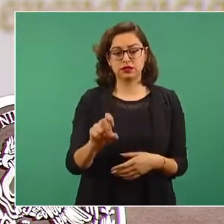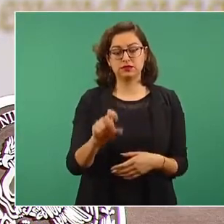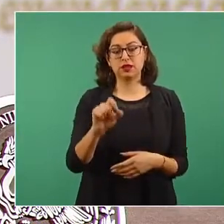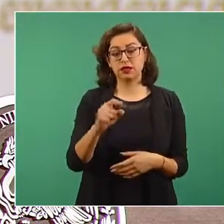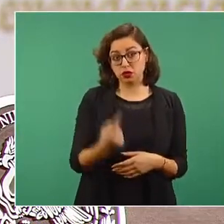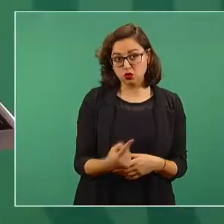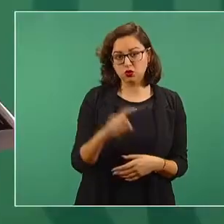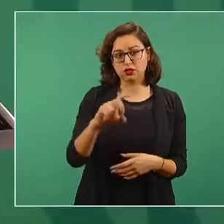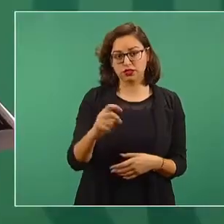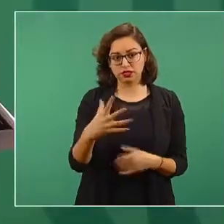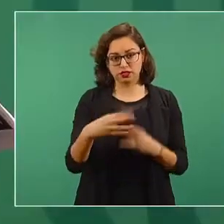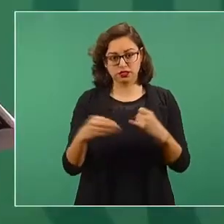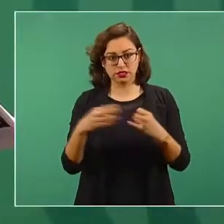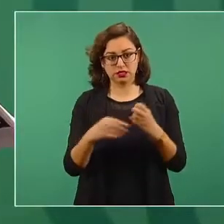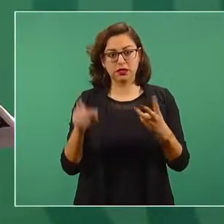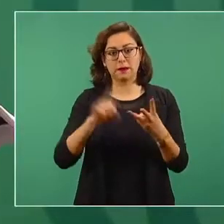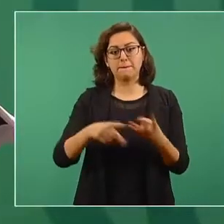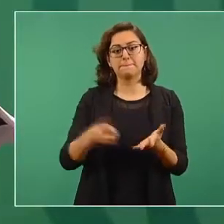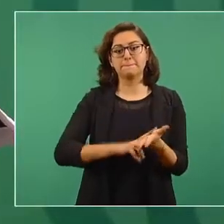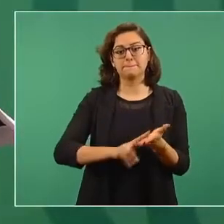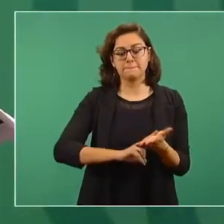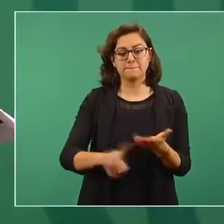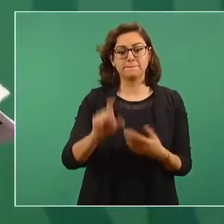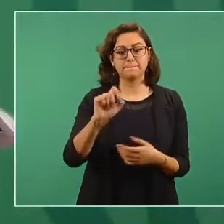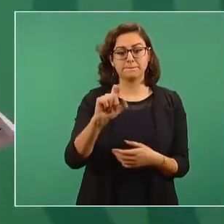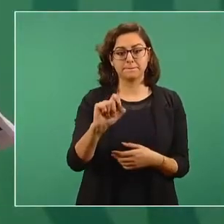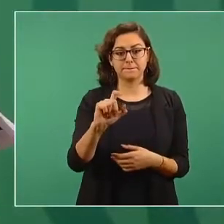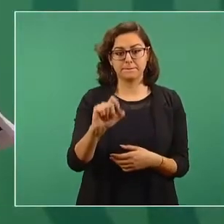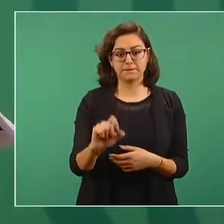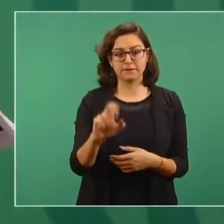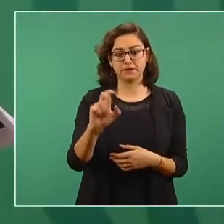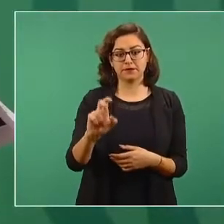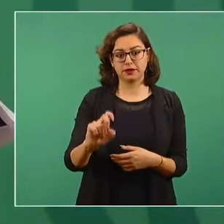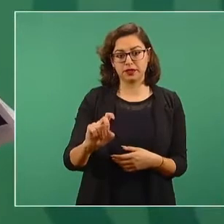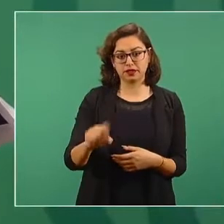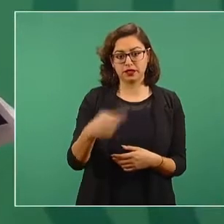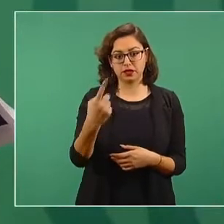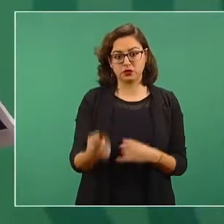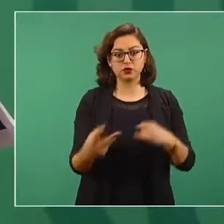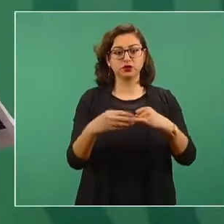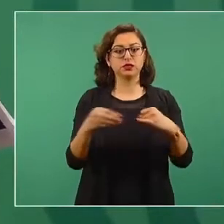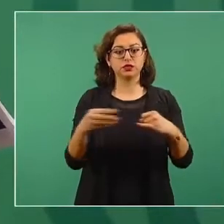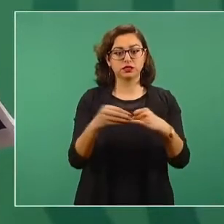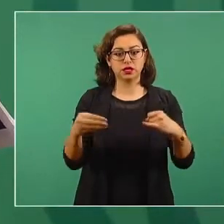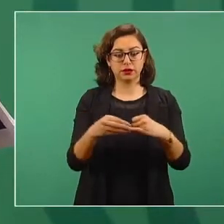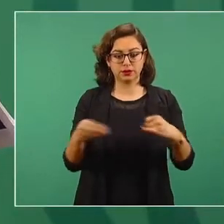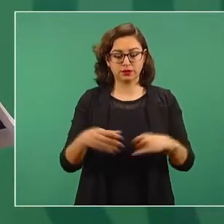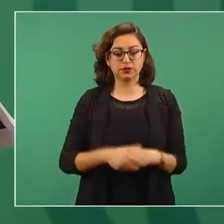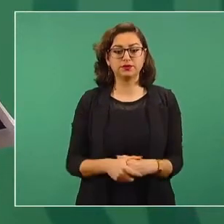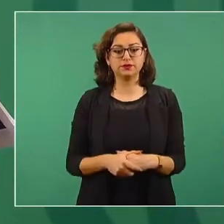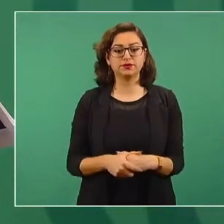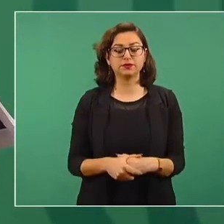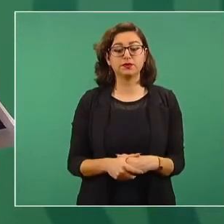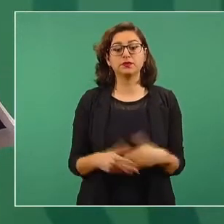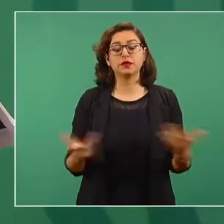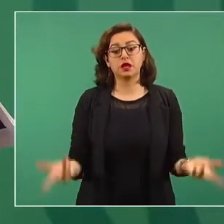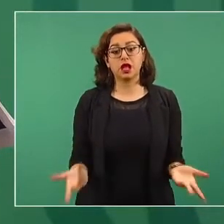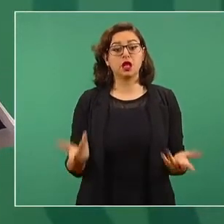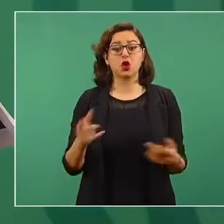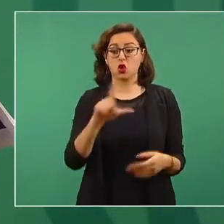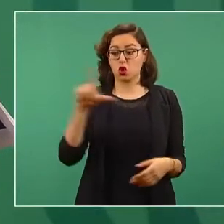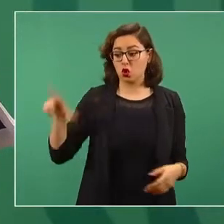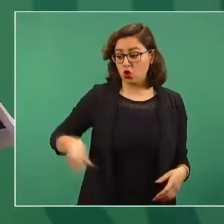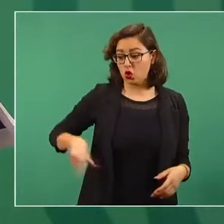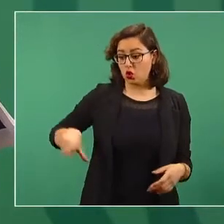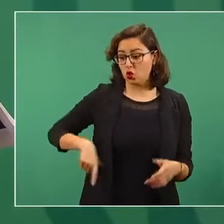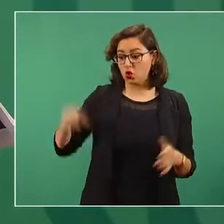centavos y la gasolina regular a 20 pesos con 31 centavos. En cuanto al incentivo fiscal, los ahorros